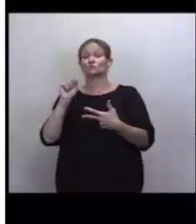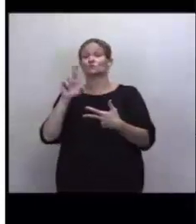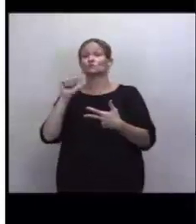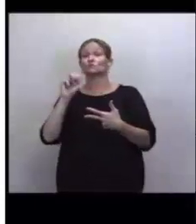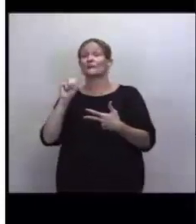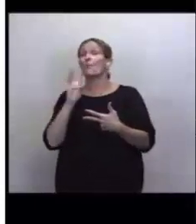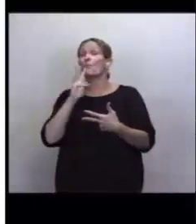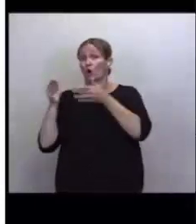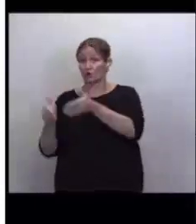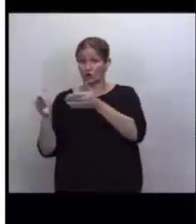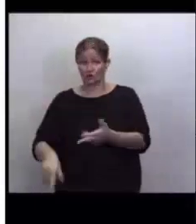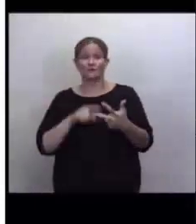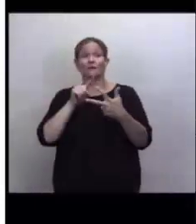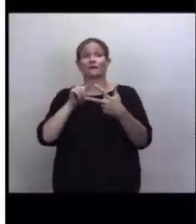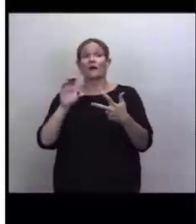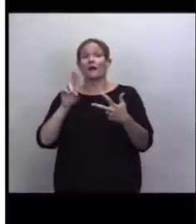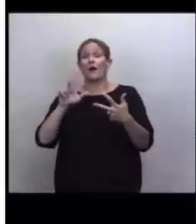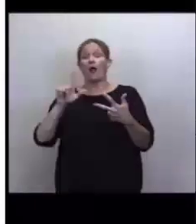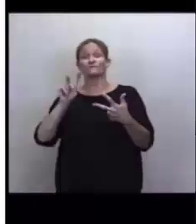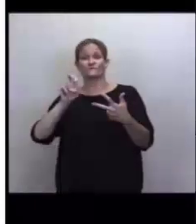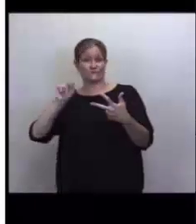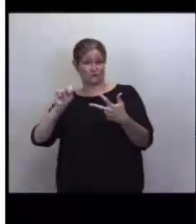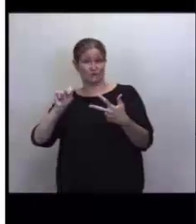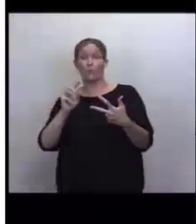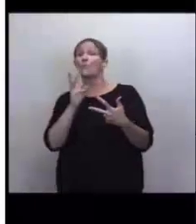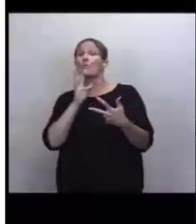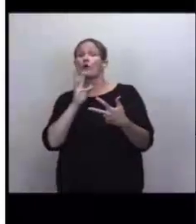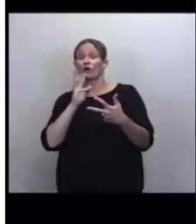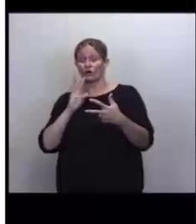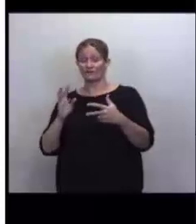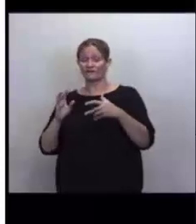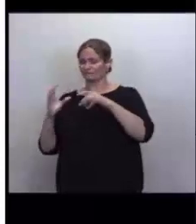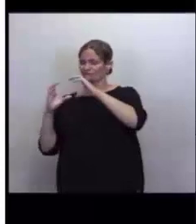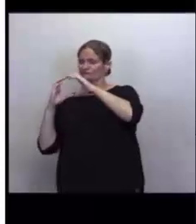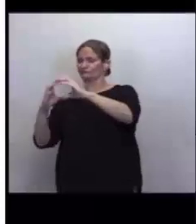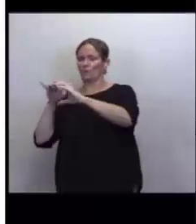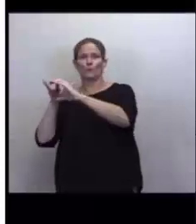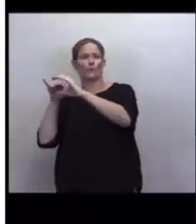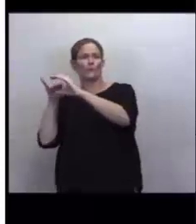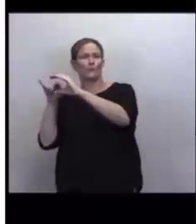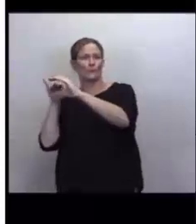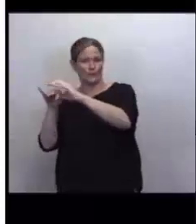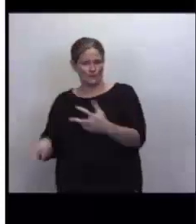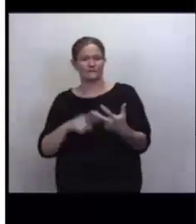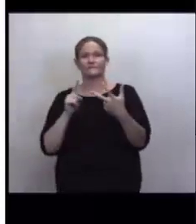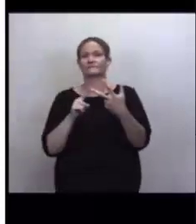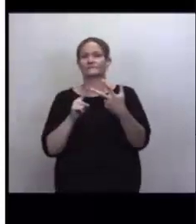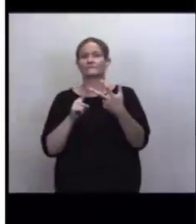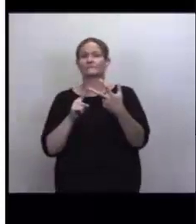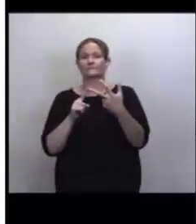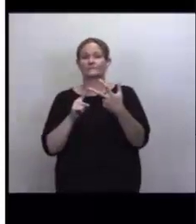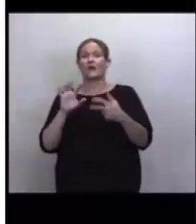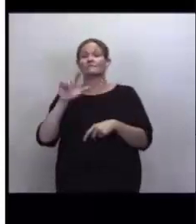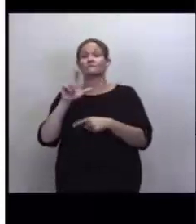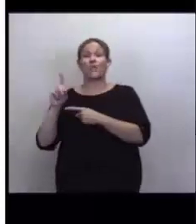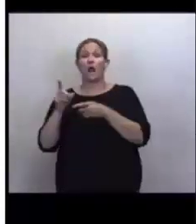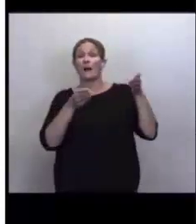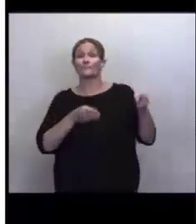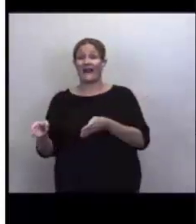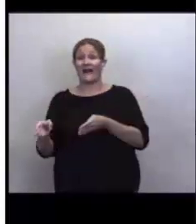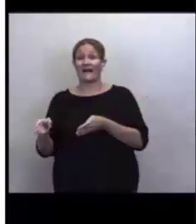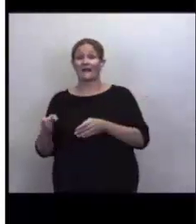esta alternativa sobre pantanos y otros hábitats se mitigaría con medidas como la restauración de